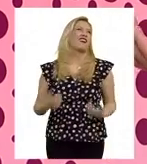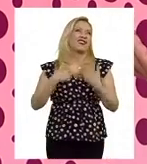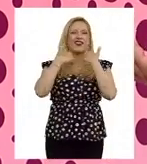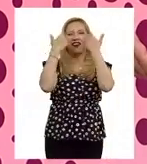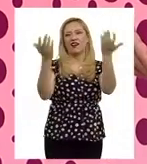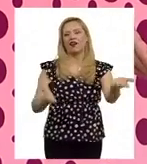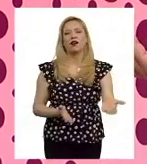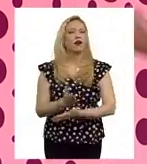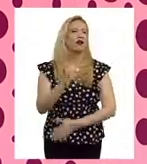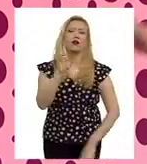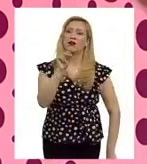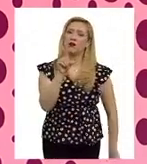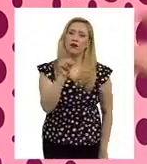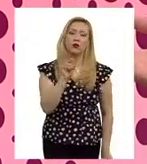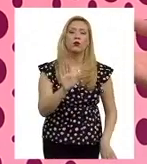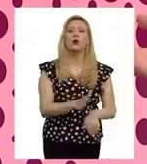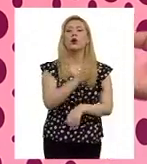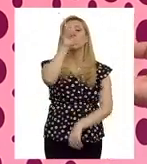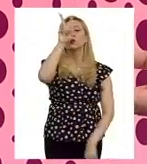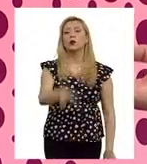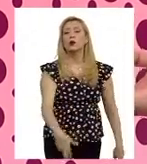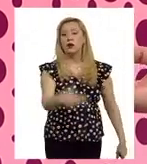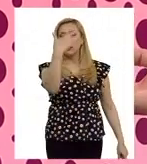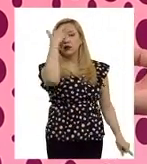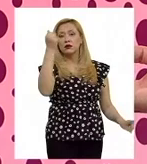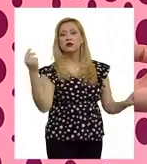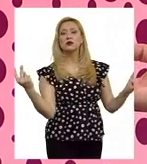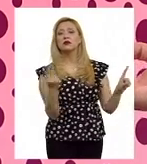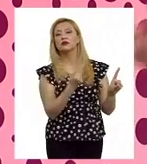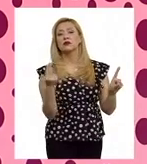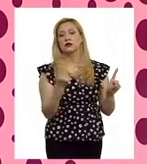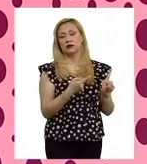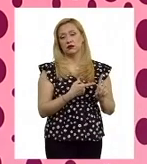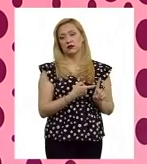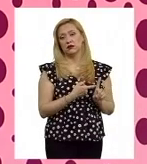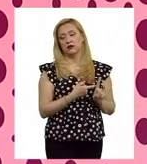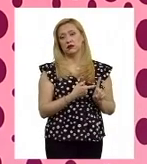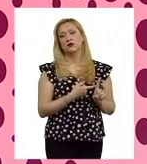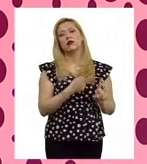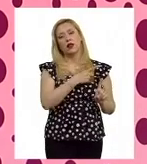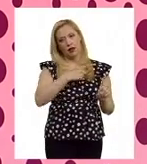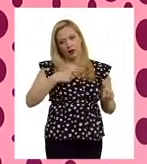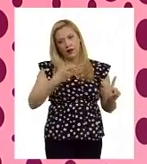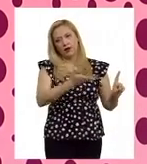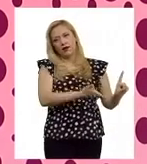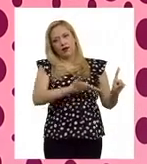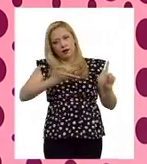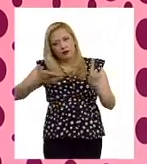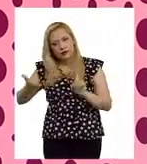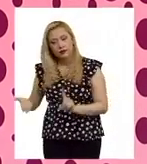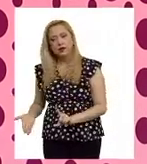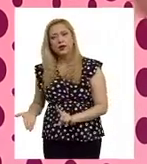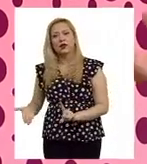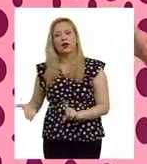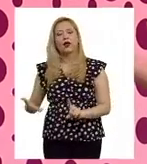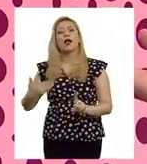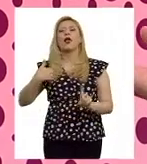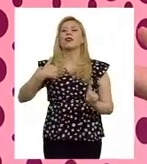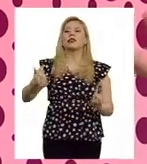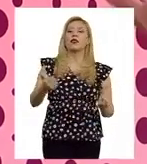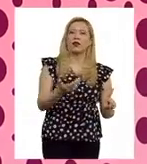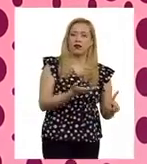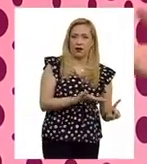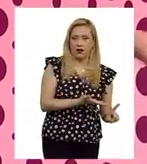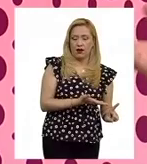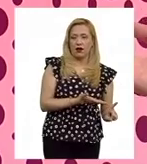a nadie le gusta, es porque las realidades de este mundo la obligan, y recibirla, con un entendimiento por